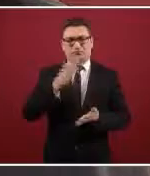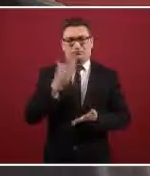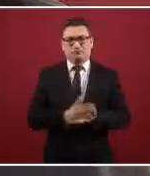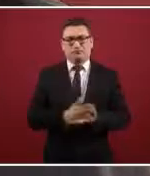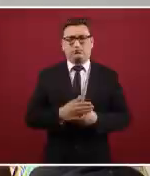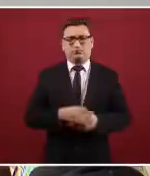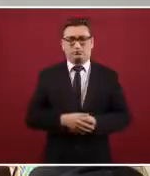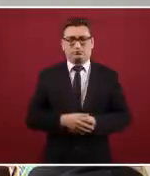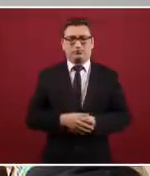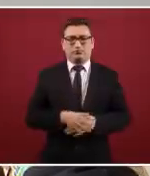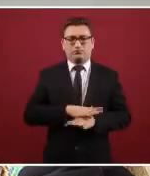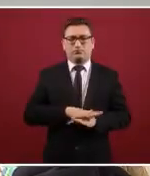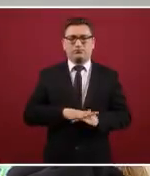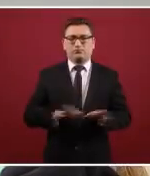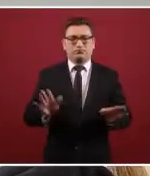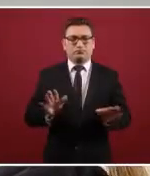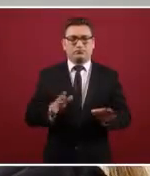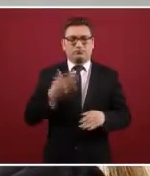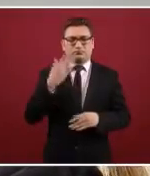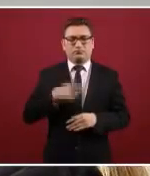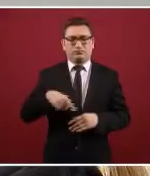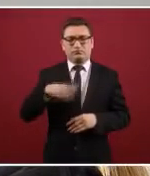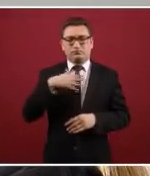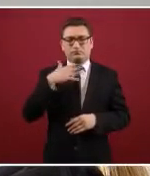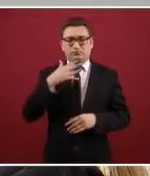Es acabar con la corrupción y con la impunidad.